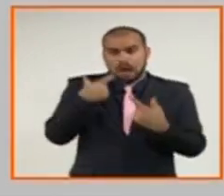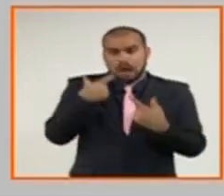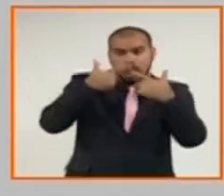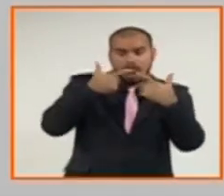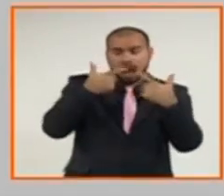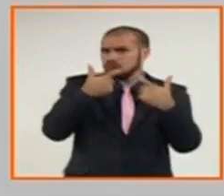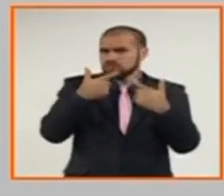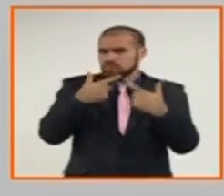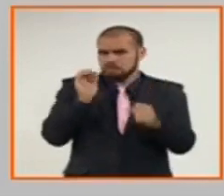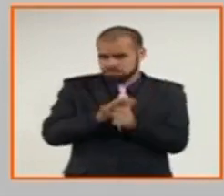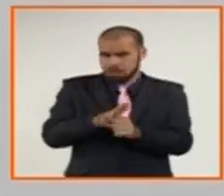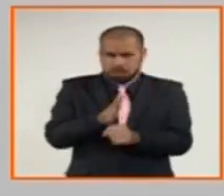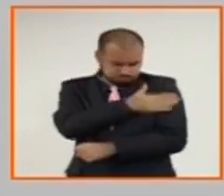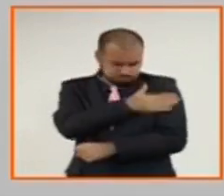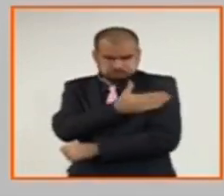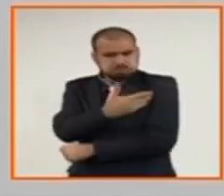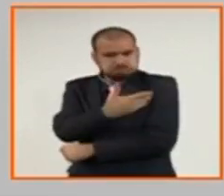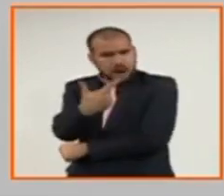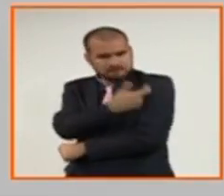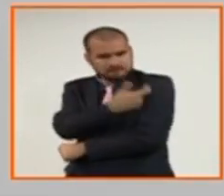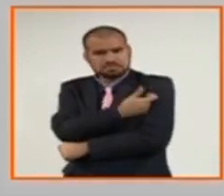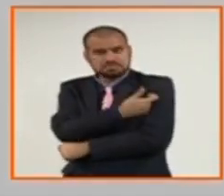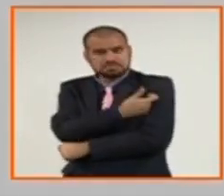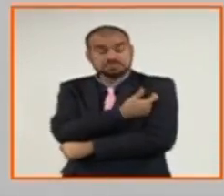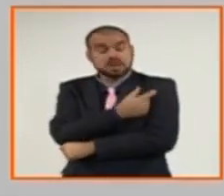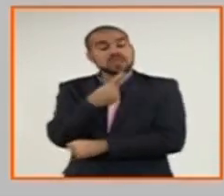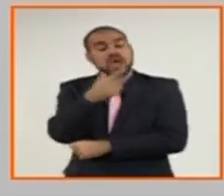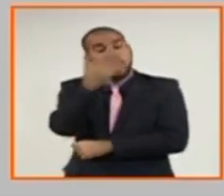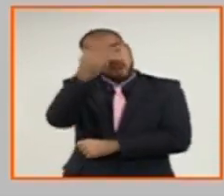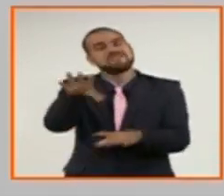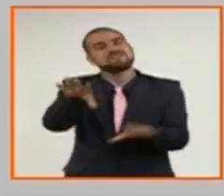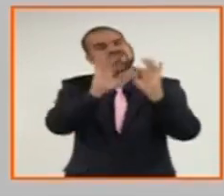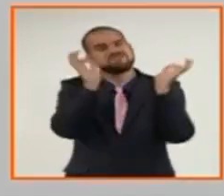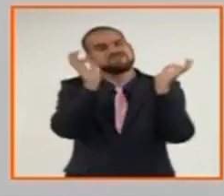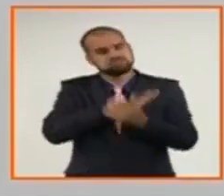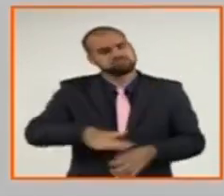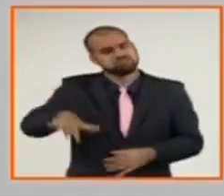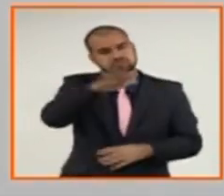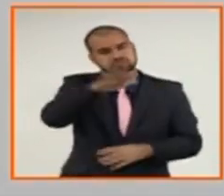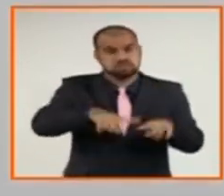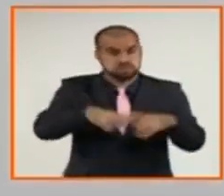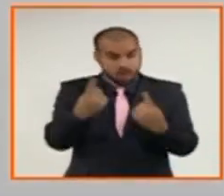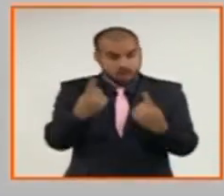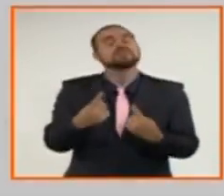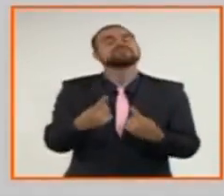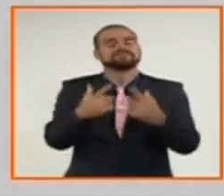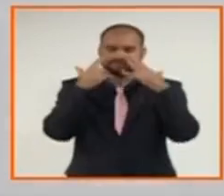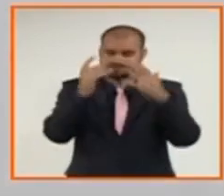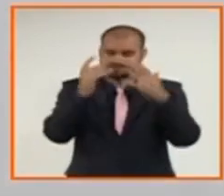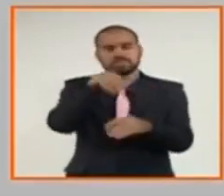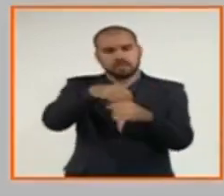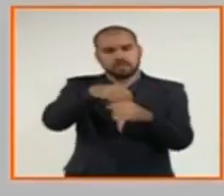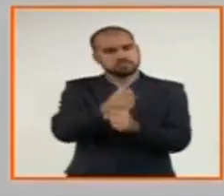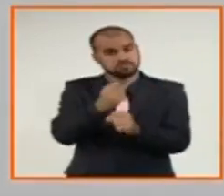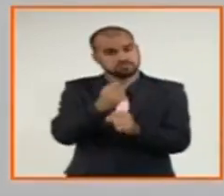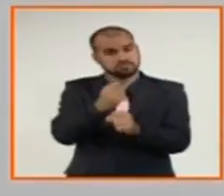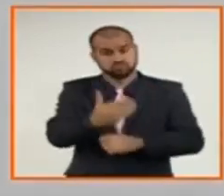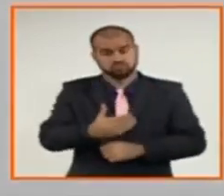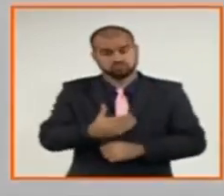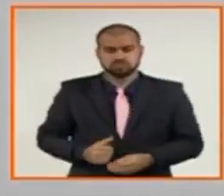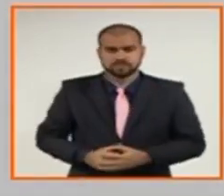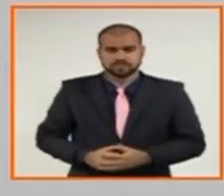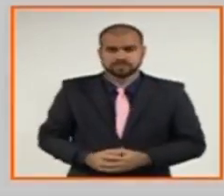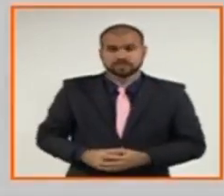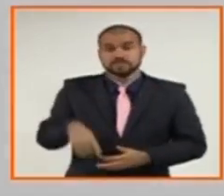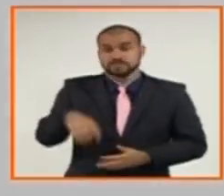alegría. O sea que en el Día del Amor darle gracias a la familia de todos, porque todos han sido importantes en esta tarea, y en la voz de los niños,